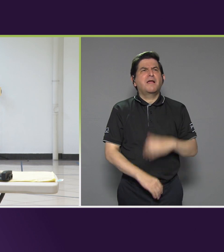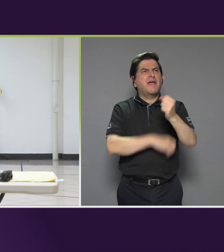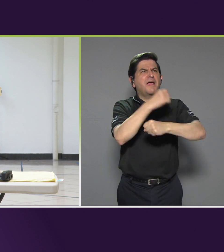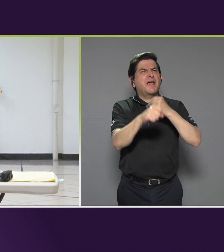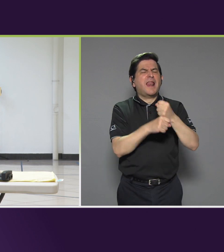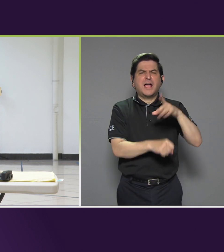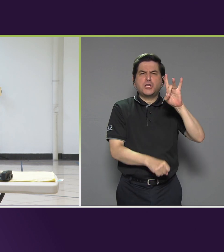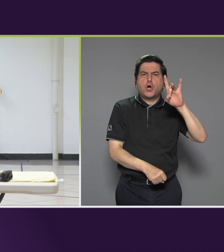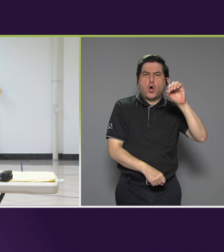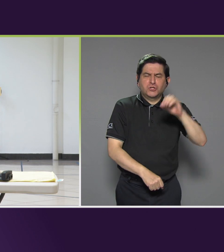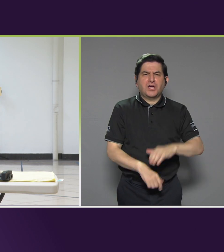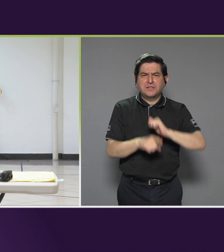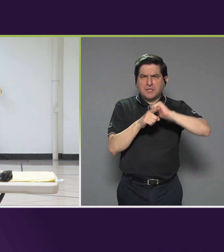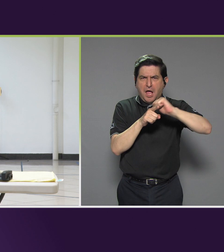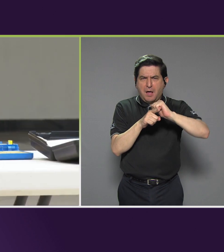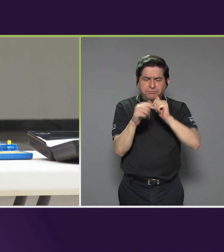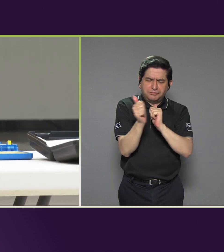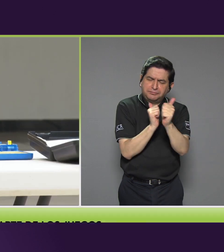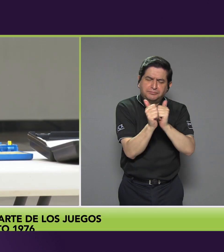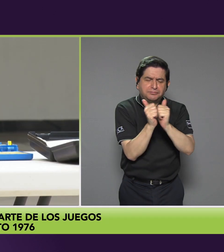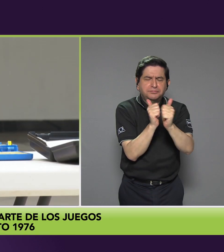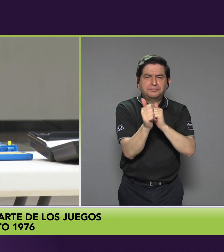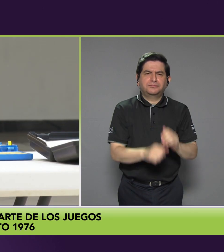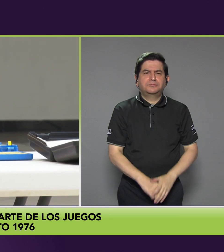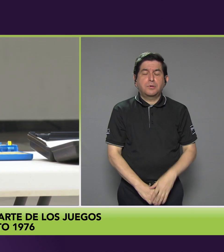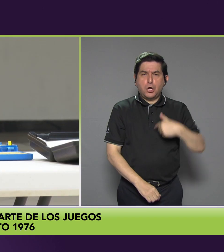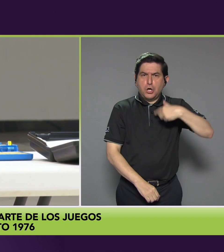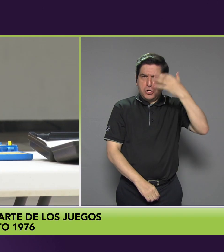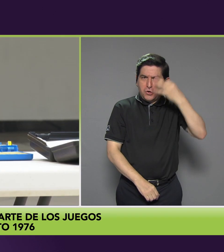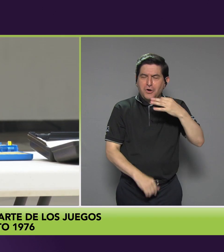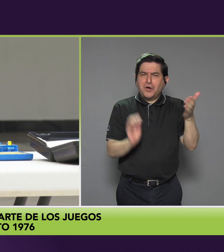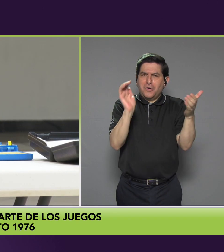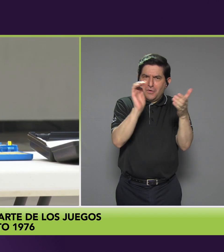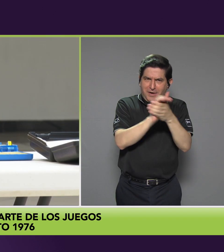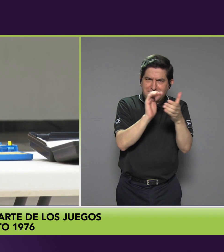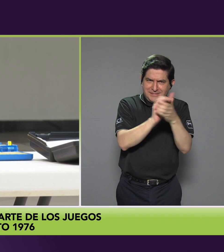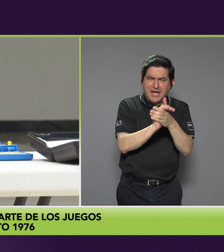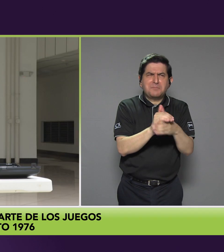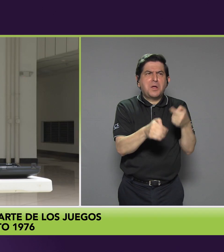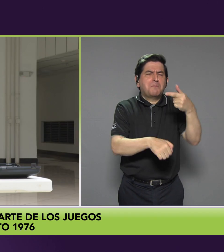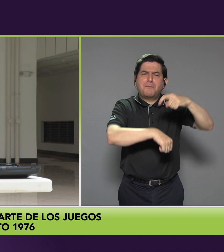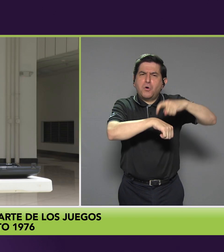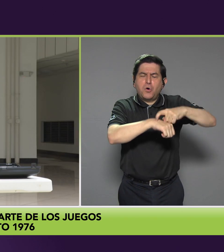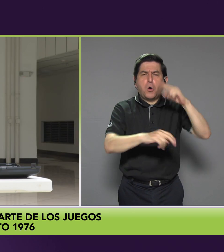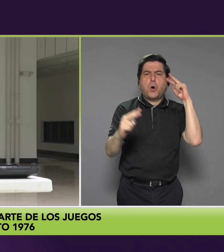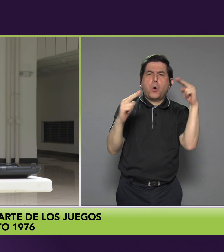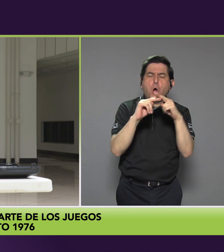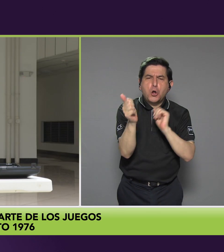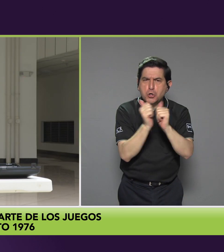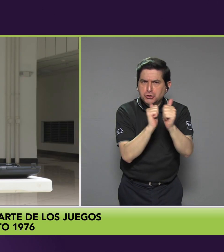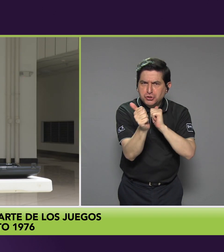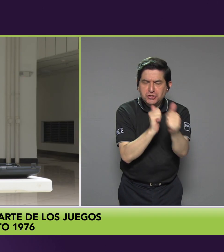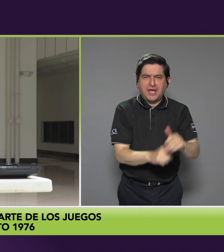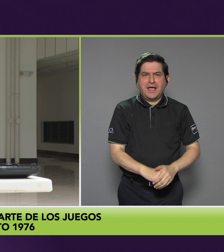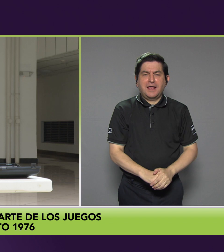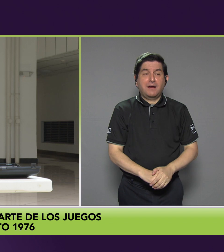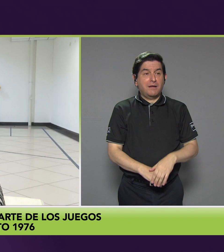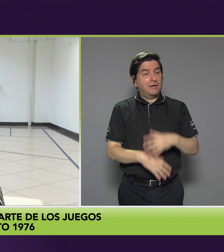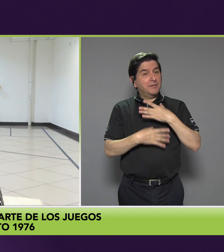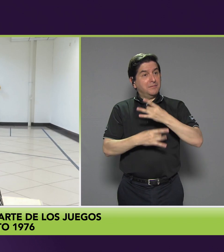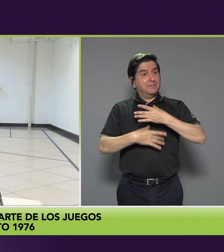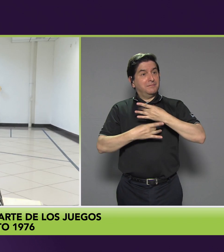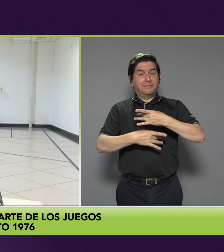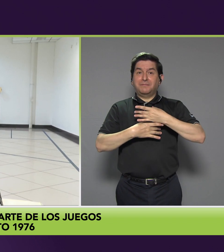80 practica ese deporte, y yo que me casé con él hace poco, lo conocí el deporte y me llamó la atención,